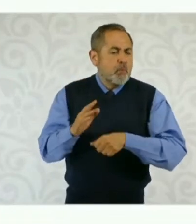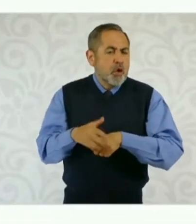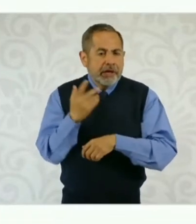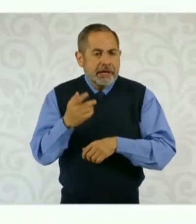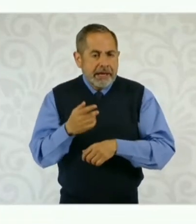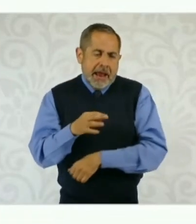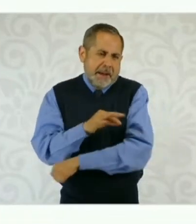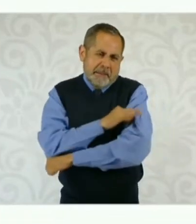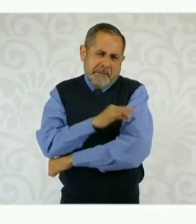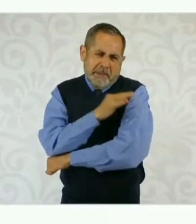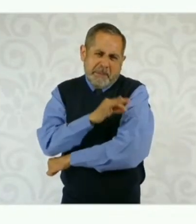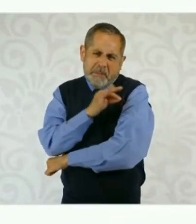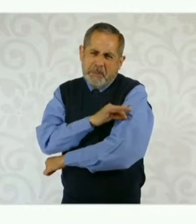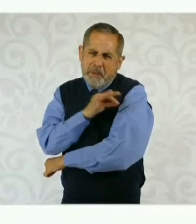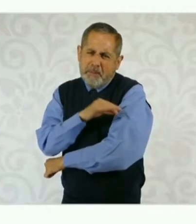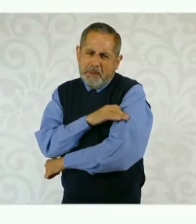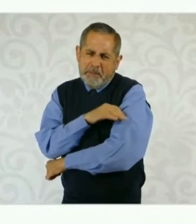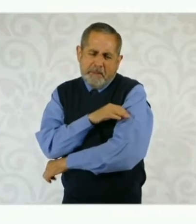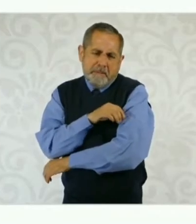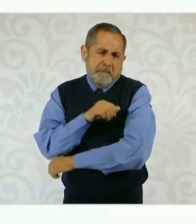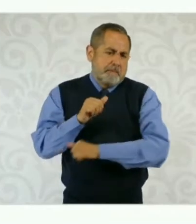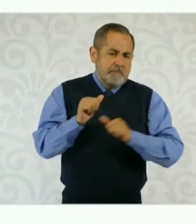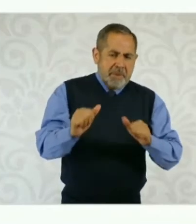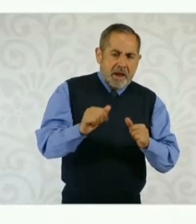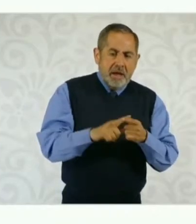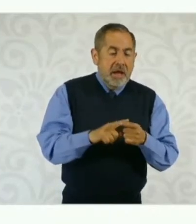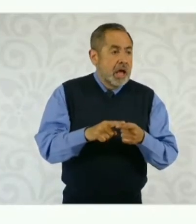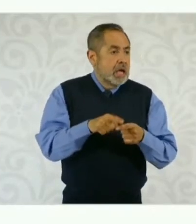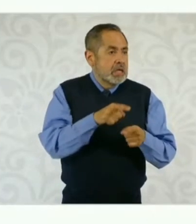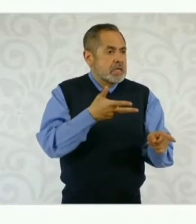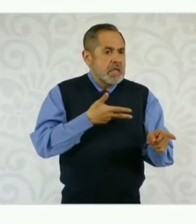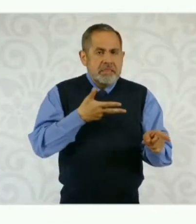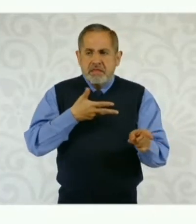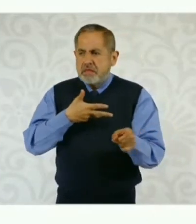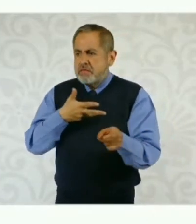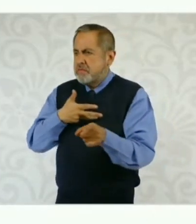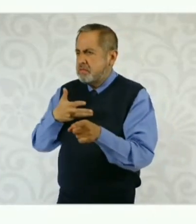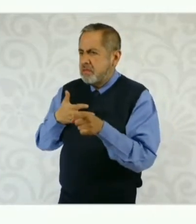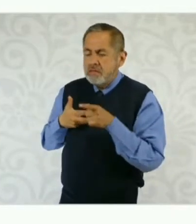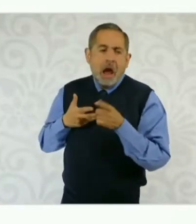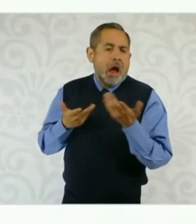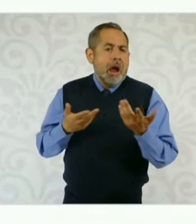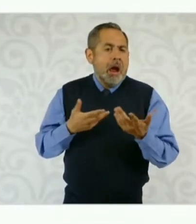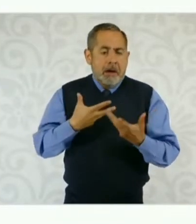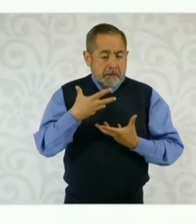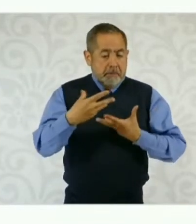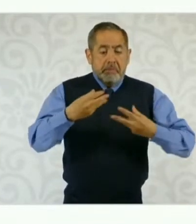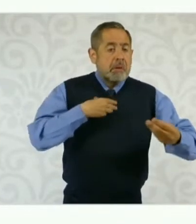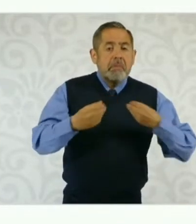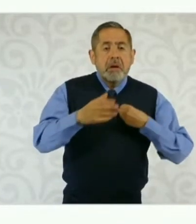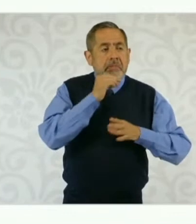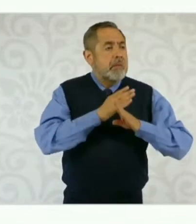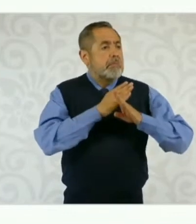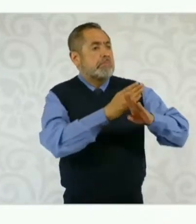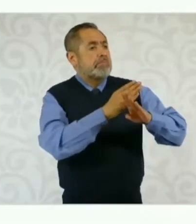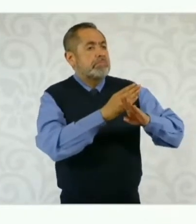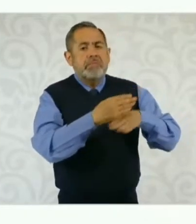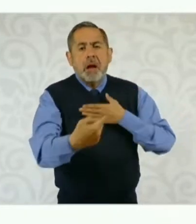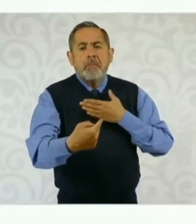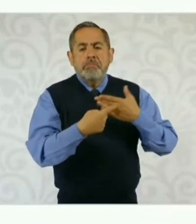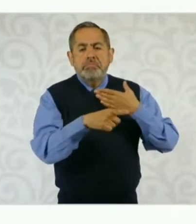la vacunación, por otra por la inmunidad por rebaño, la gente que ya tuvo COVID durante